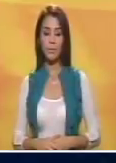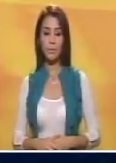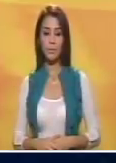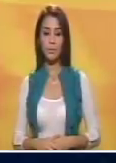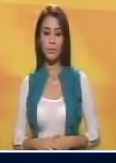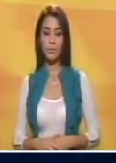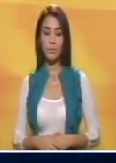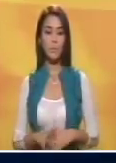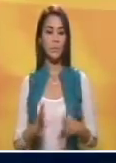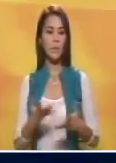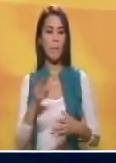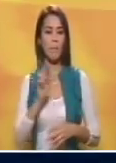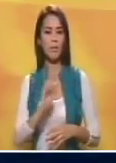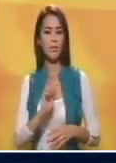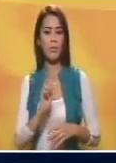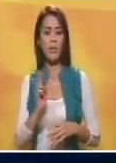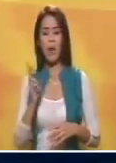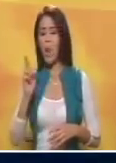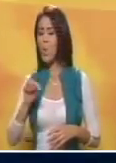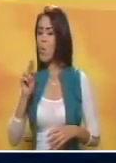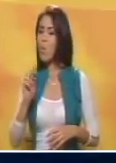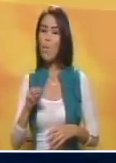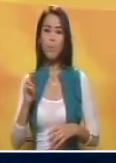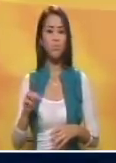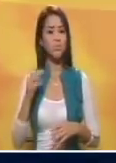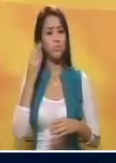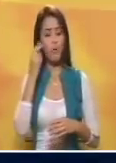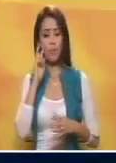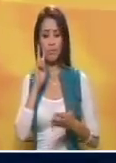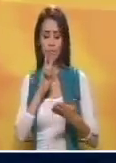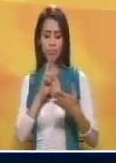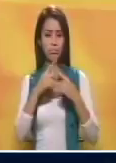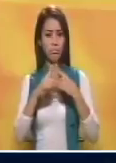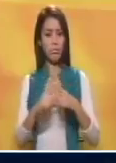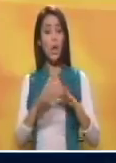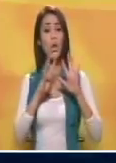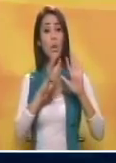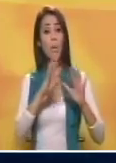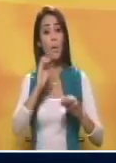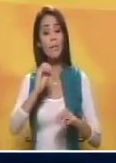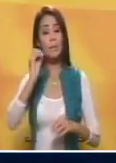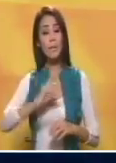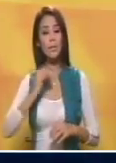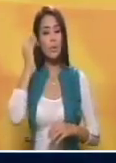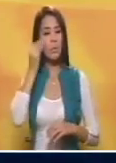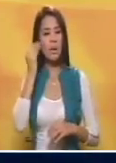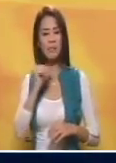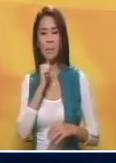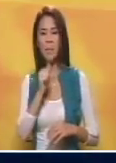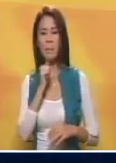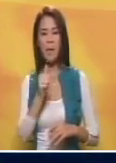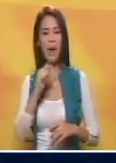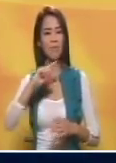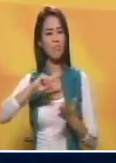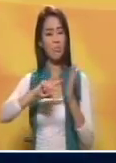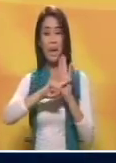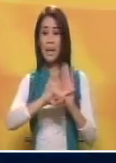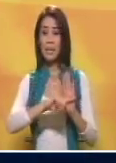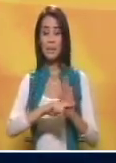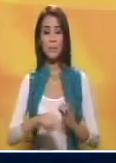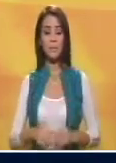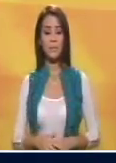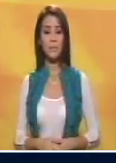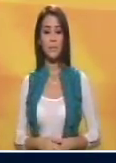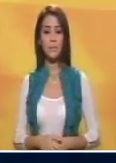Por lo menos de Venezuela nunca habíamos visto una percepción de 90% negativa. Y eso desafortunadamente